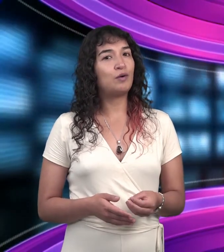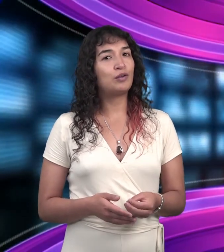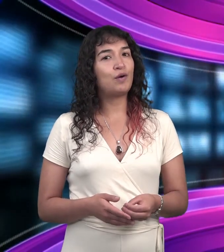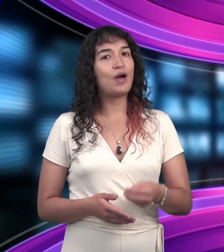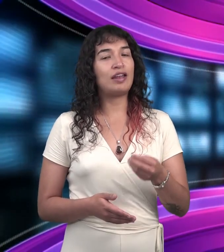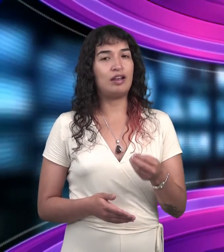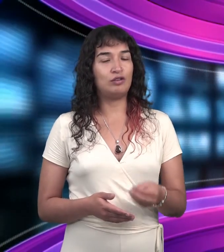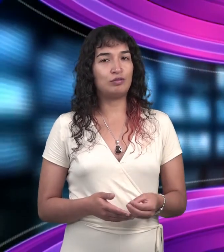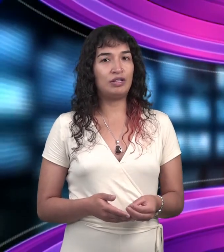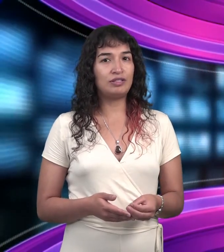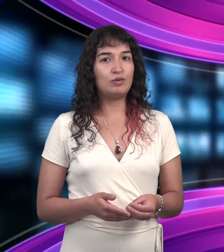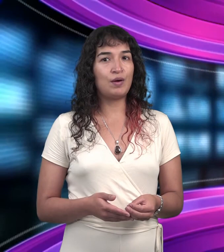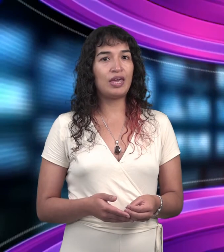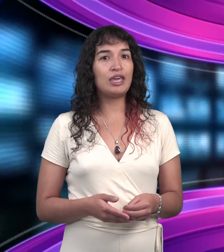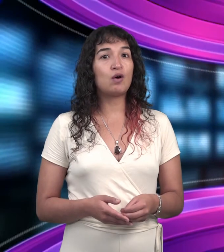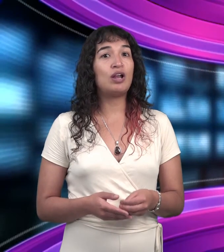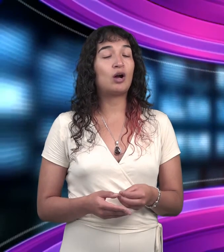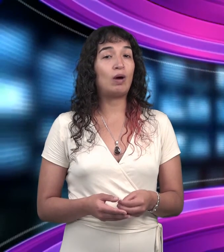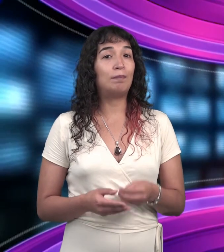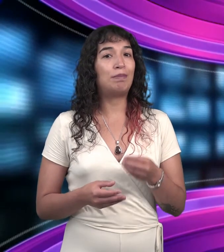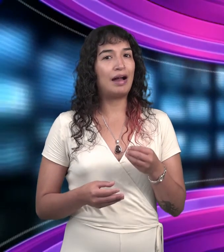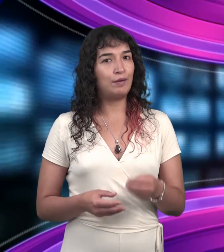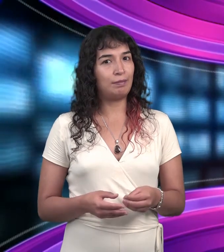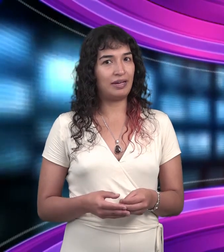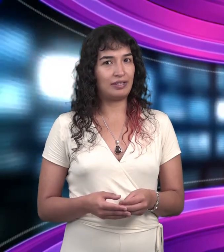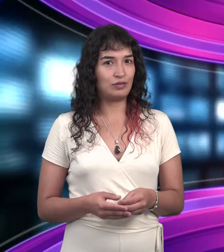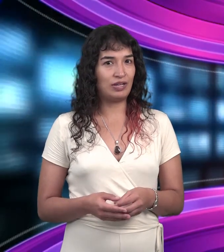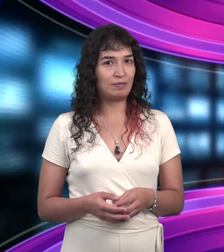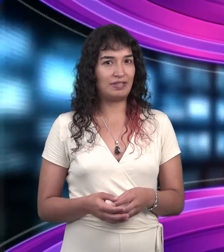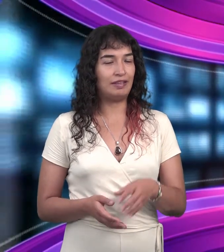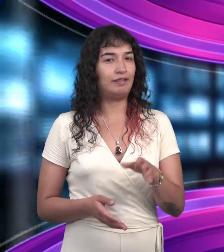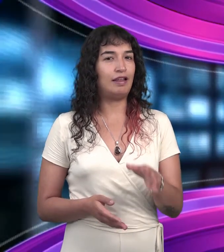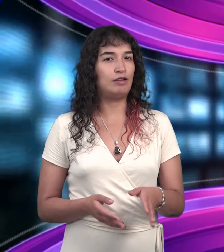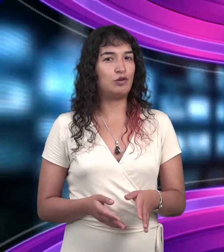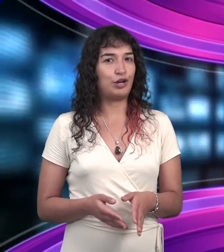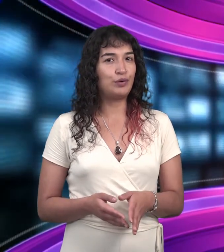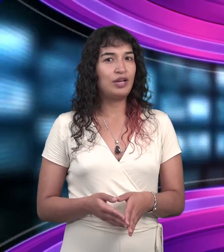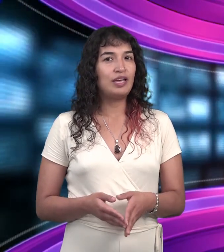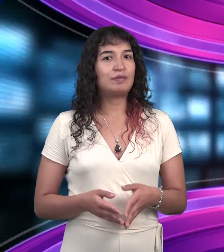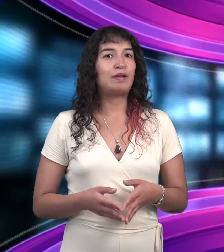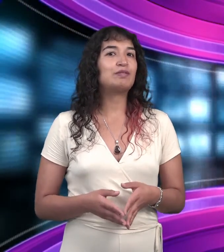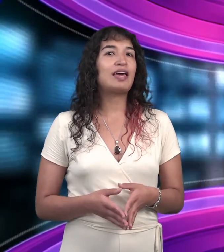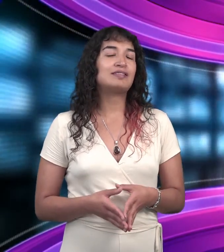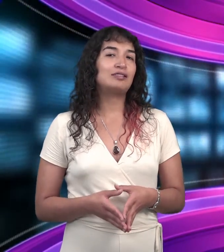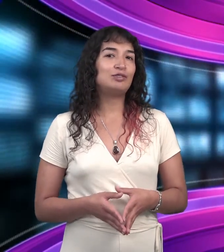ruta que abordó en el año 2019 y con la cual paró el paquetazo del expresidente Lenín Moreno.